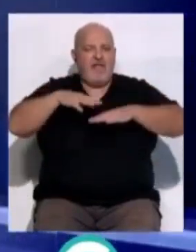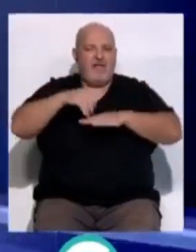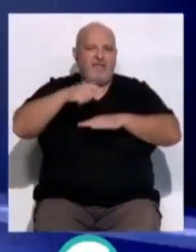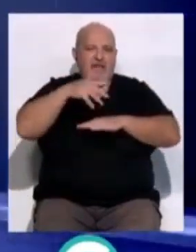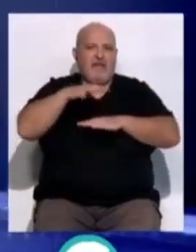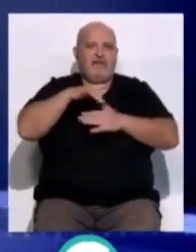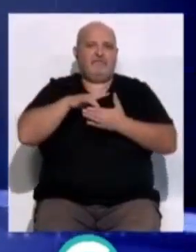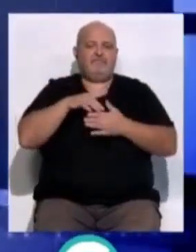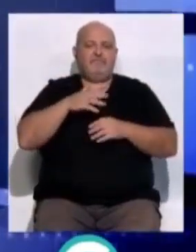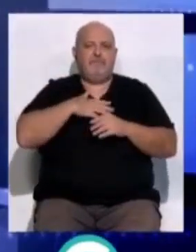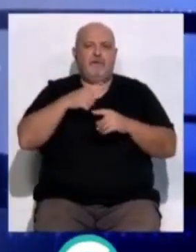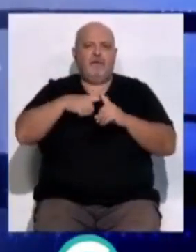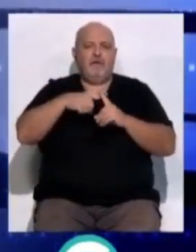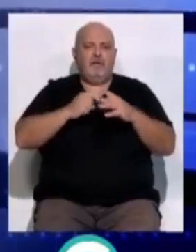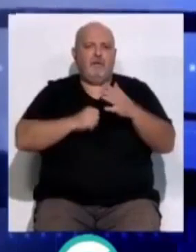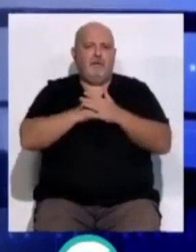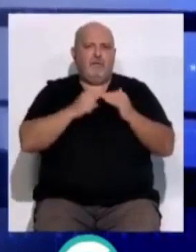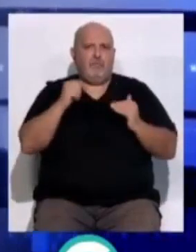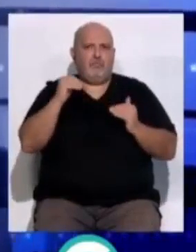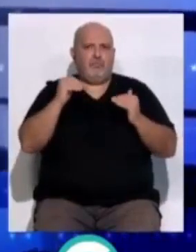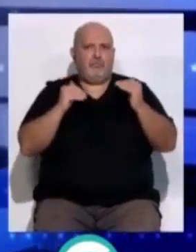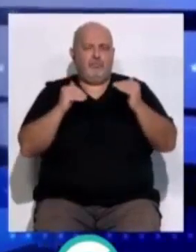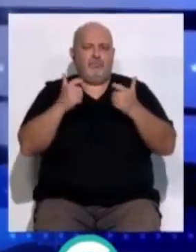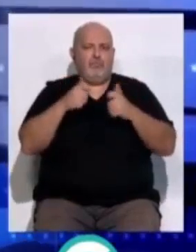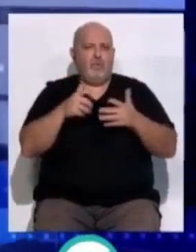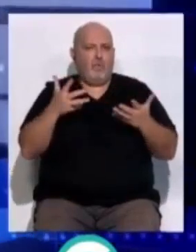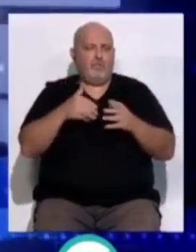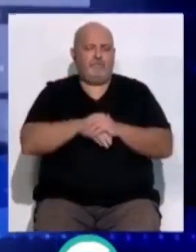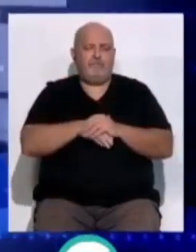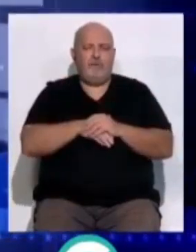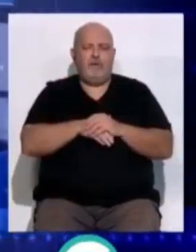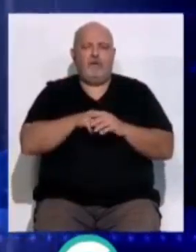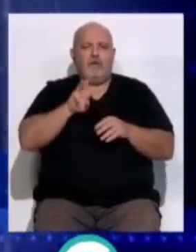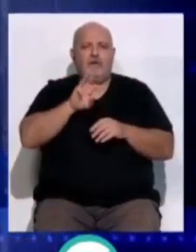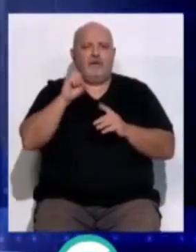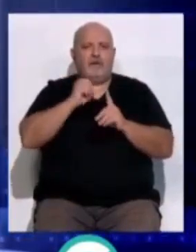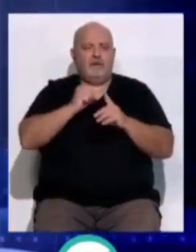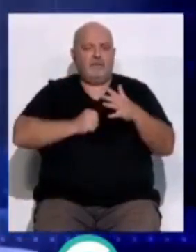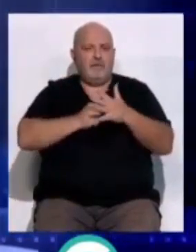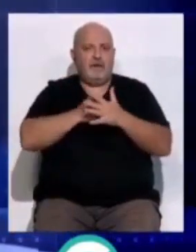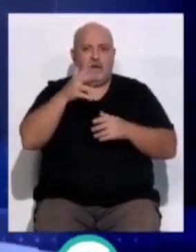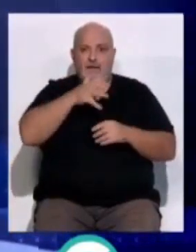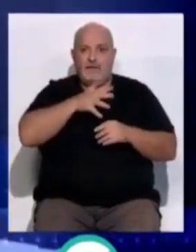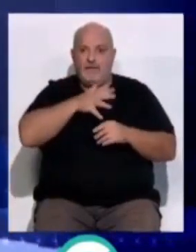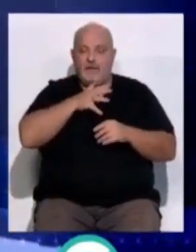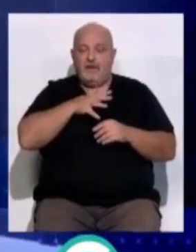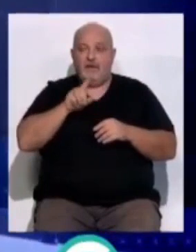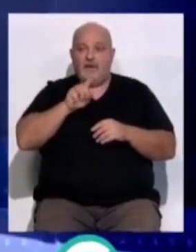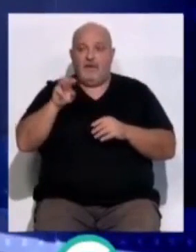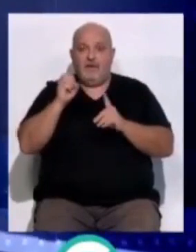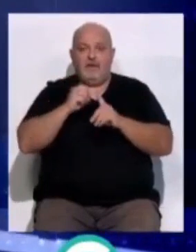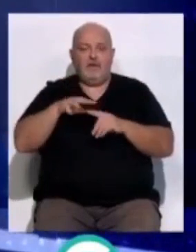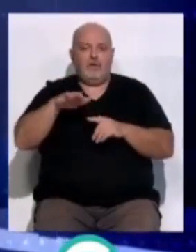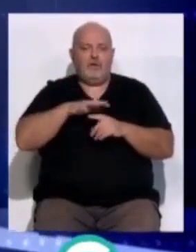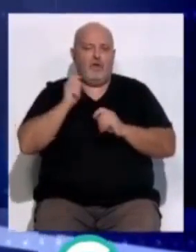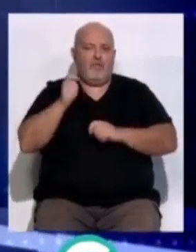Gibraltar. Las temperaturas máximas en ascenso, que marcarán entre los 30 grados de máxima en Jerez y los 13 grados de